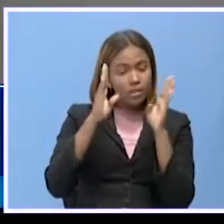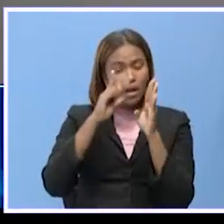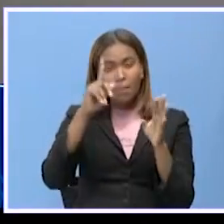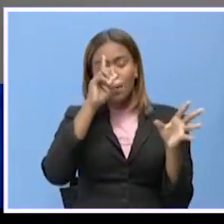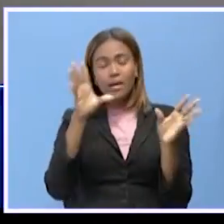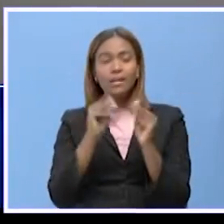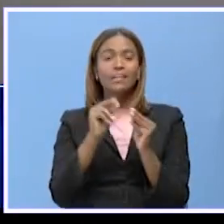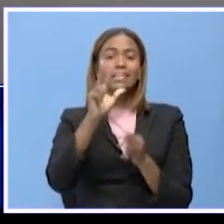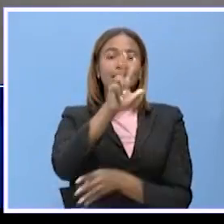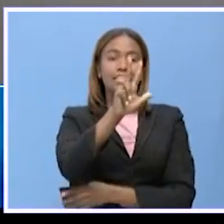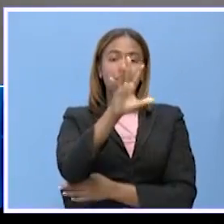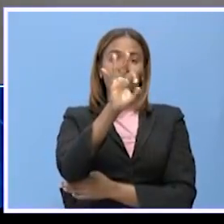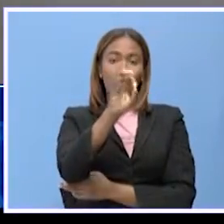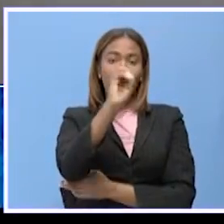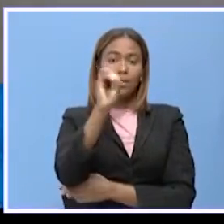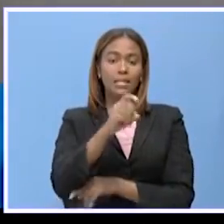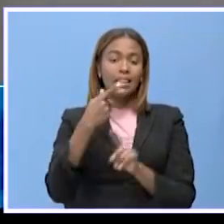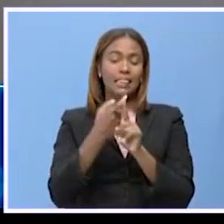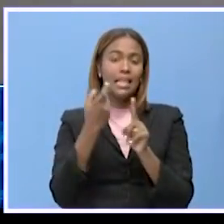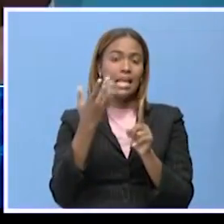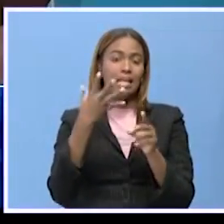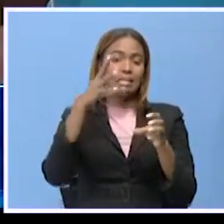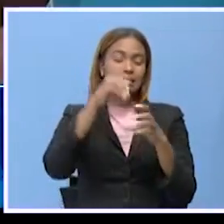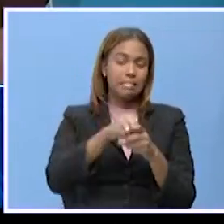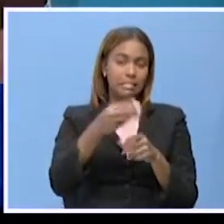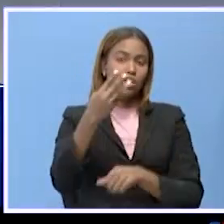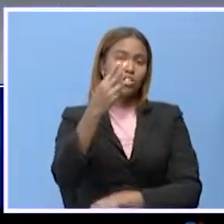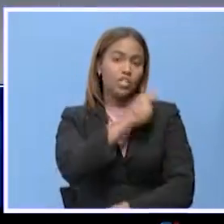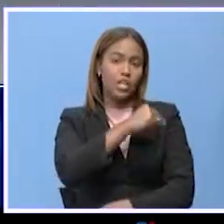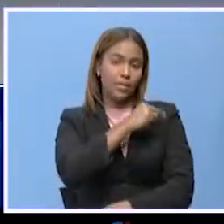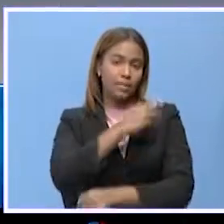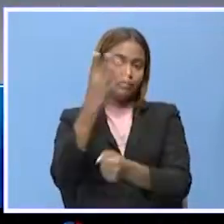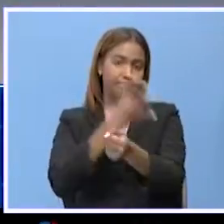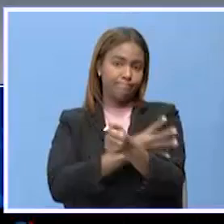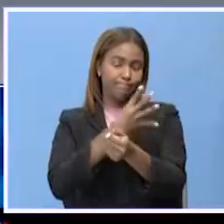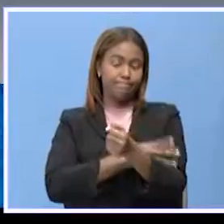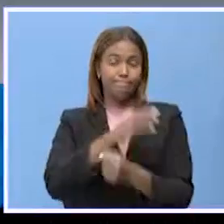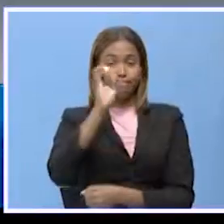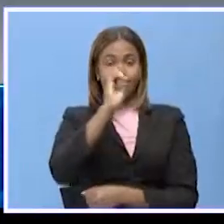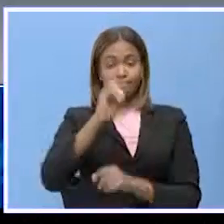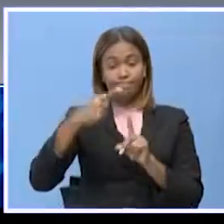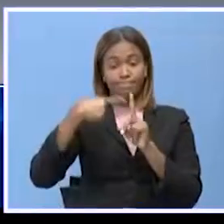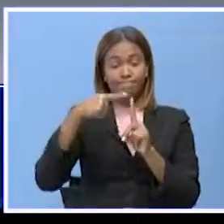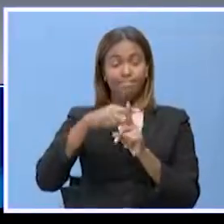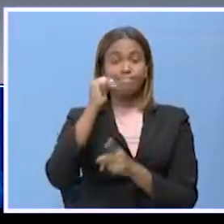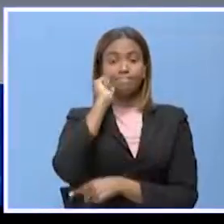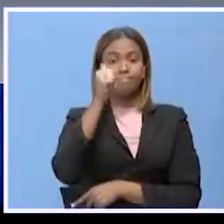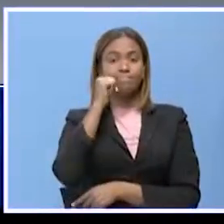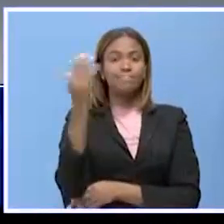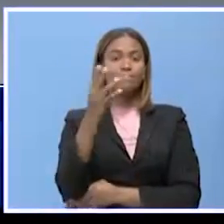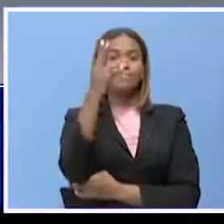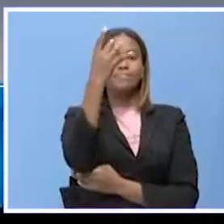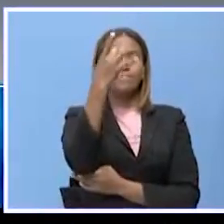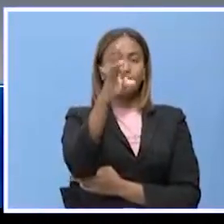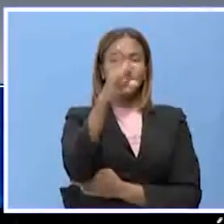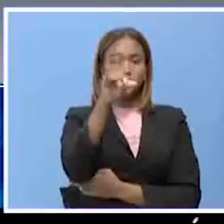un 39% de la capacidad hospitalaria. La tasa de positividad diaria es de